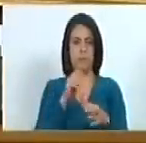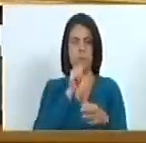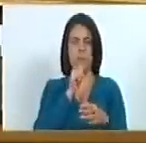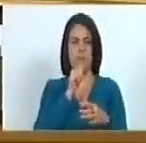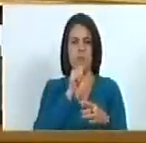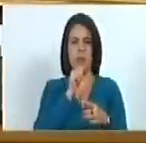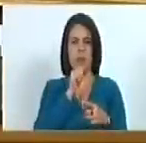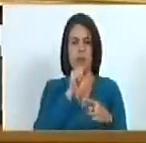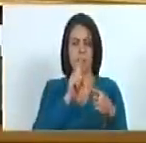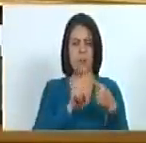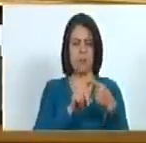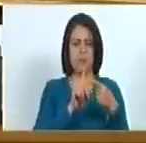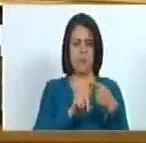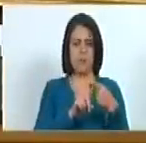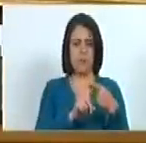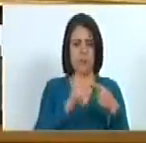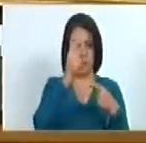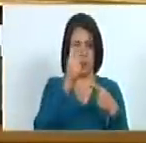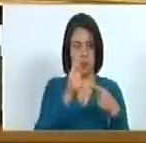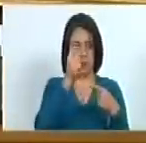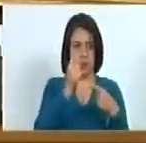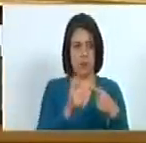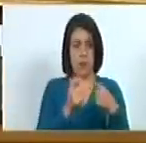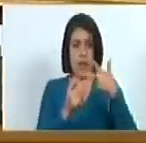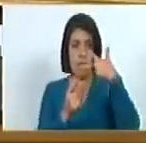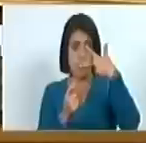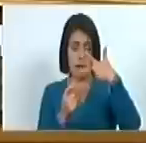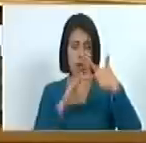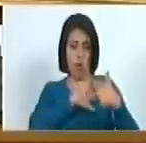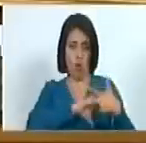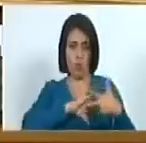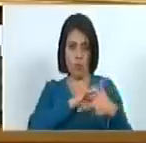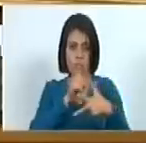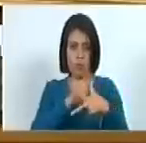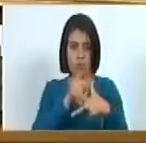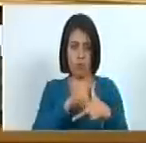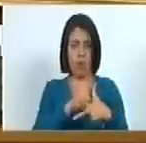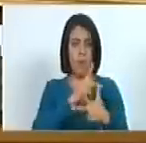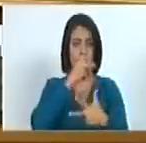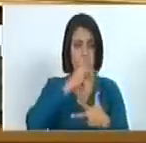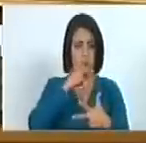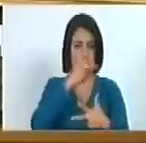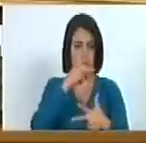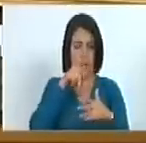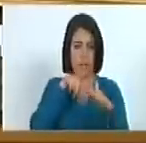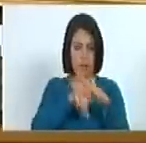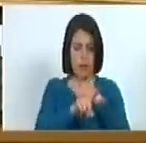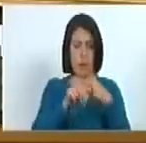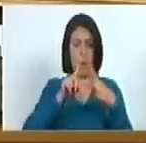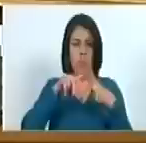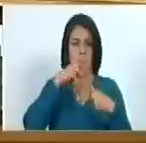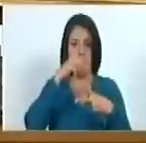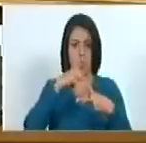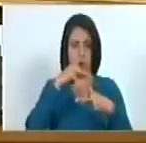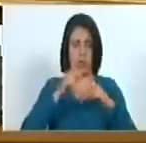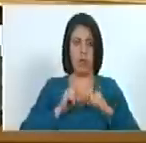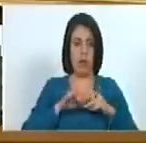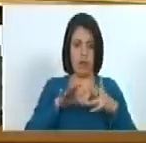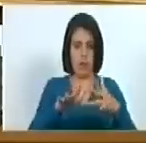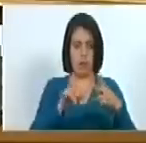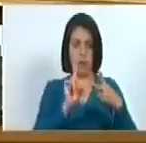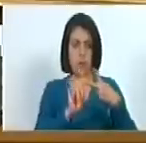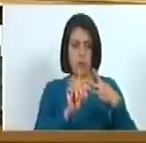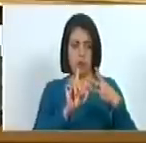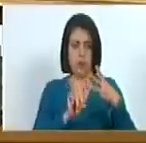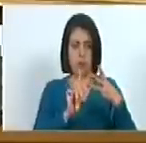conformada por diputados de tres comisiones: la Comisión de Política Interior, la Comisión de Política Exterior